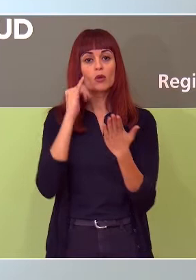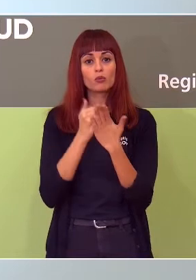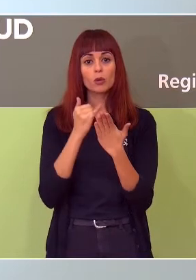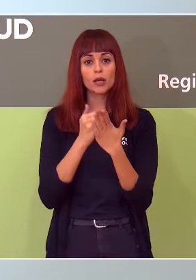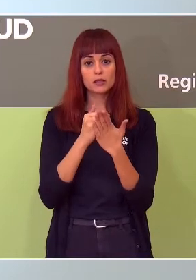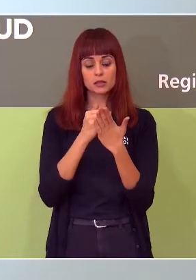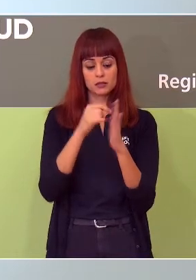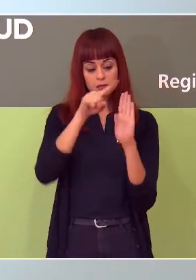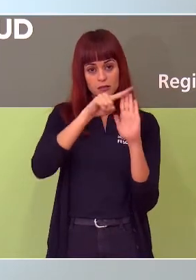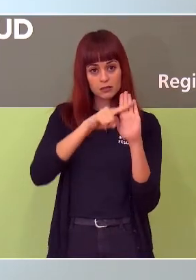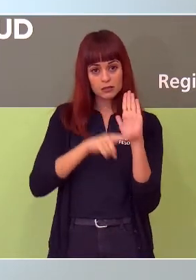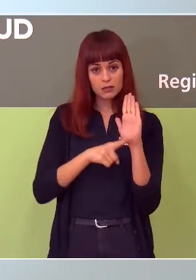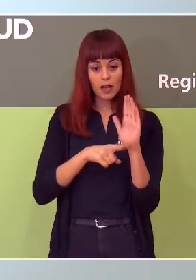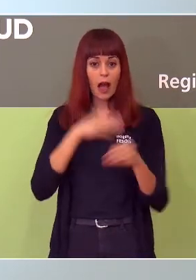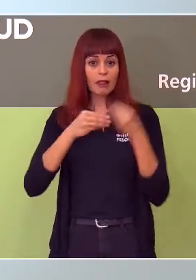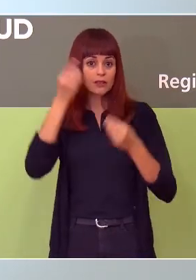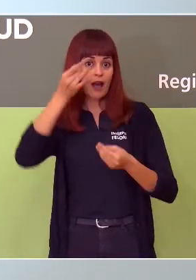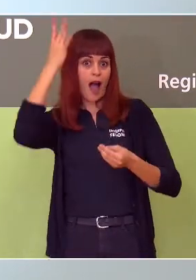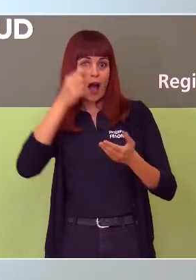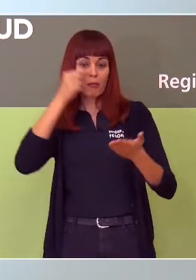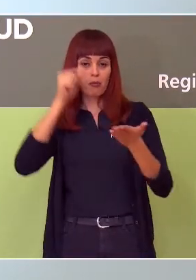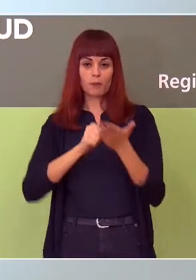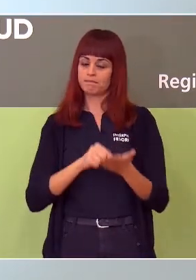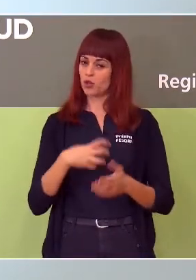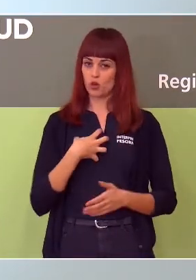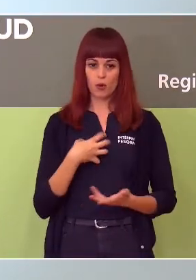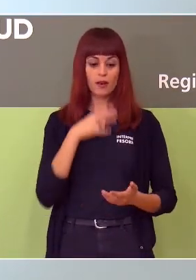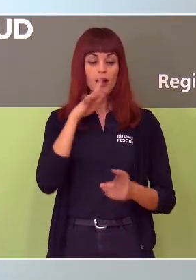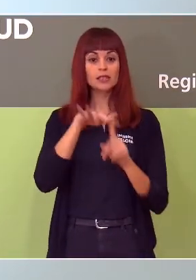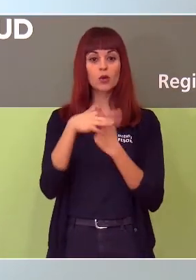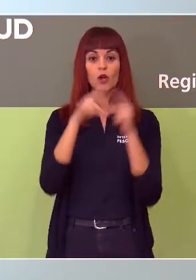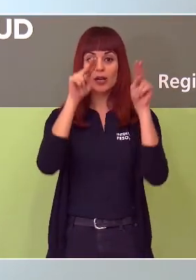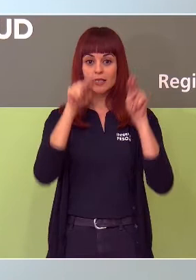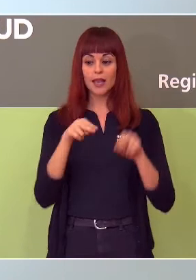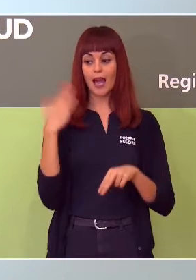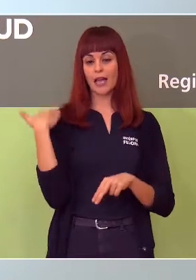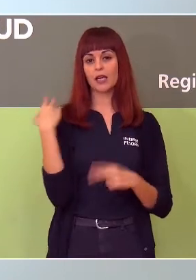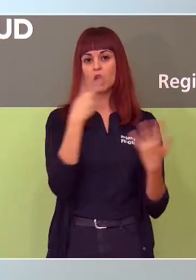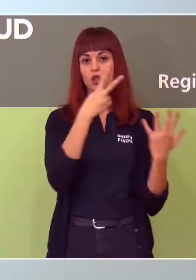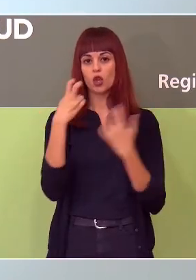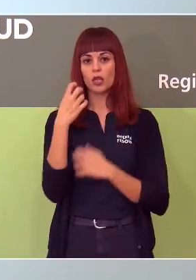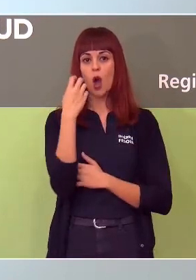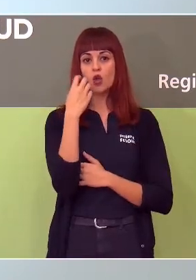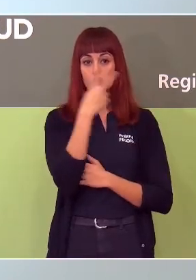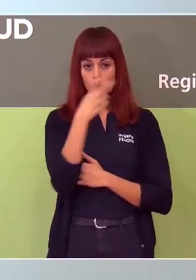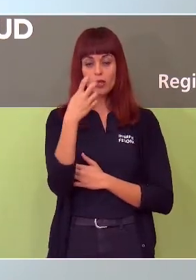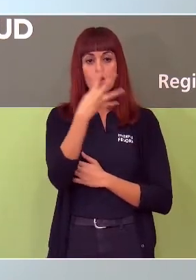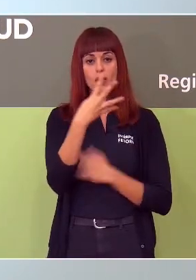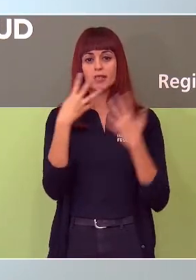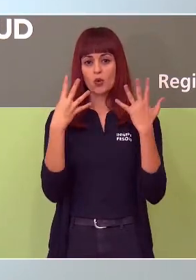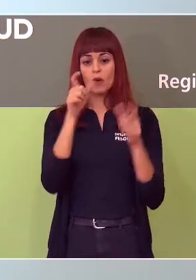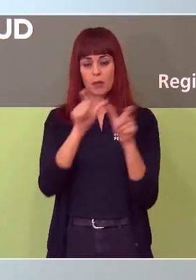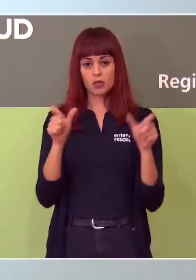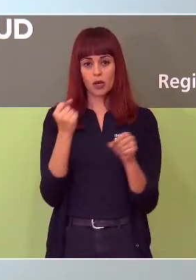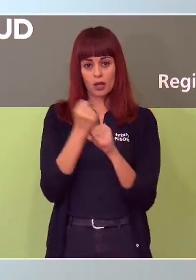interpretación no pueden hacerse a la ligera. La situación de las residencias a día de ayer nos dejaba 249 residentes afectados desde